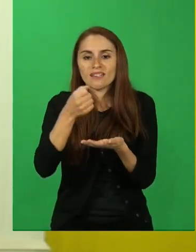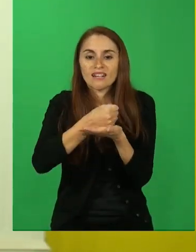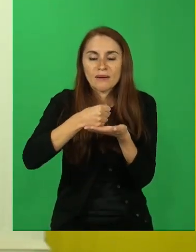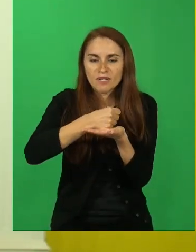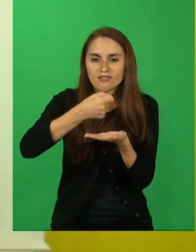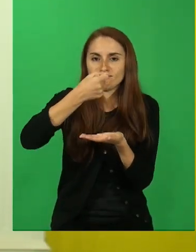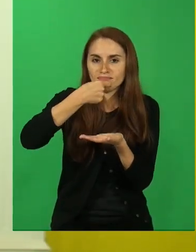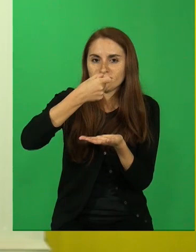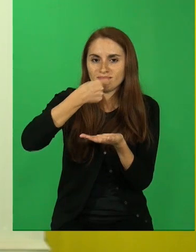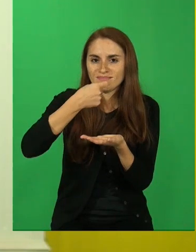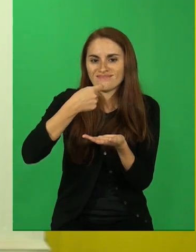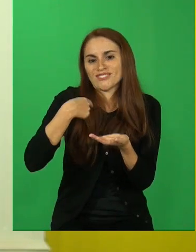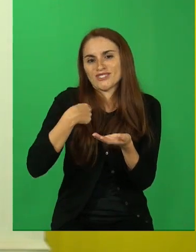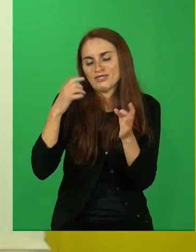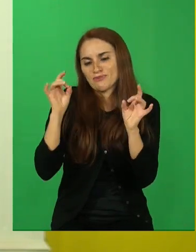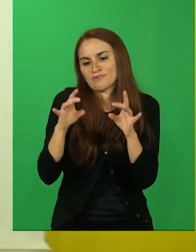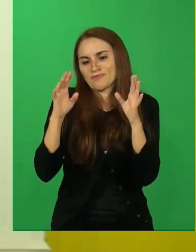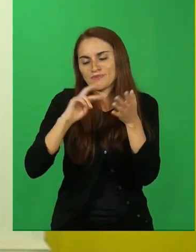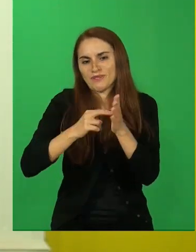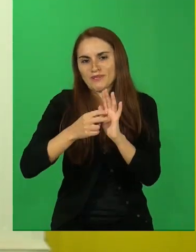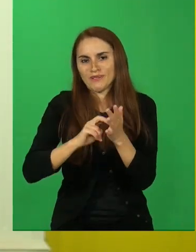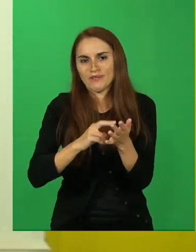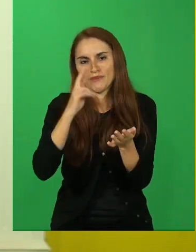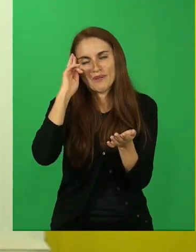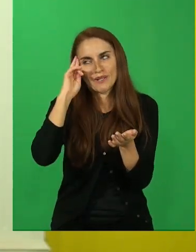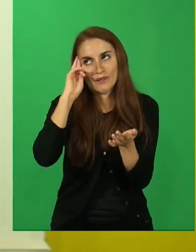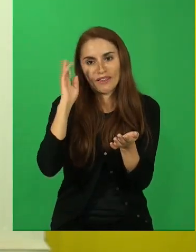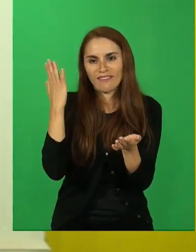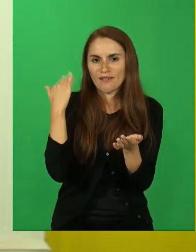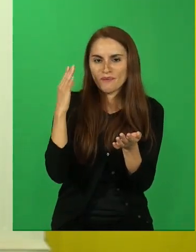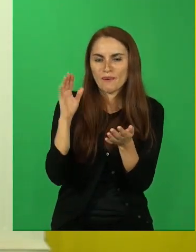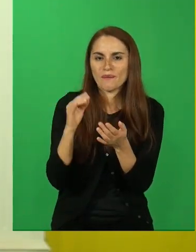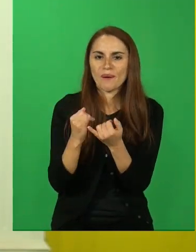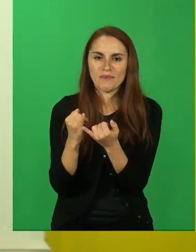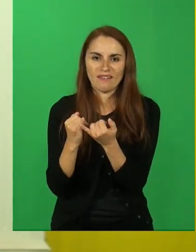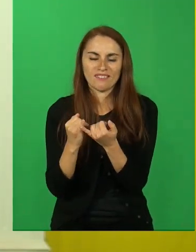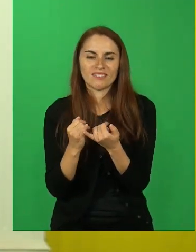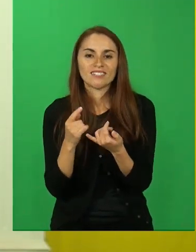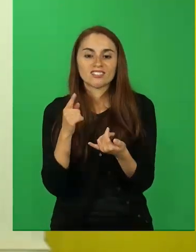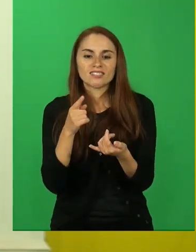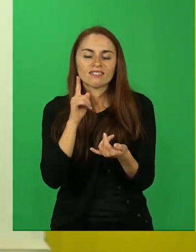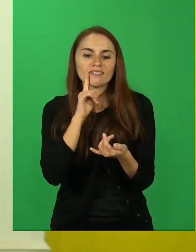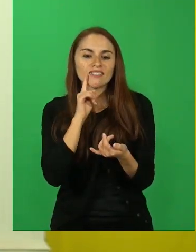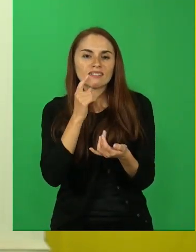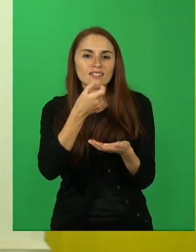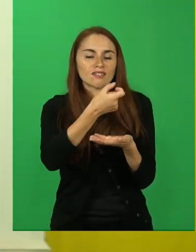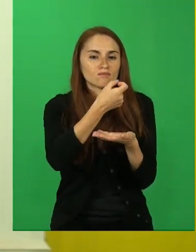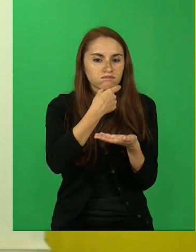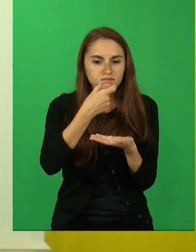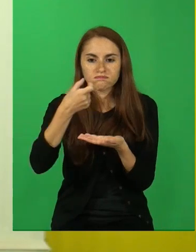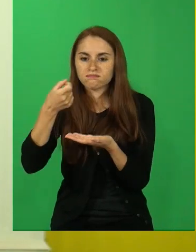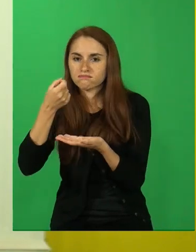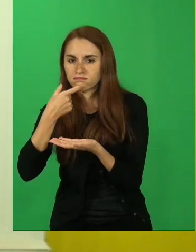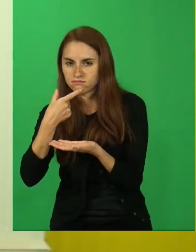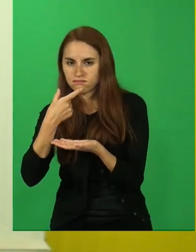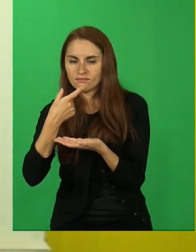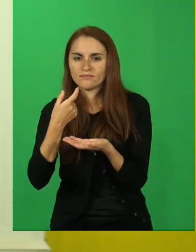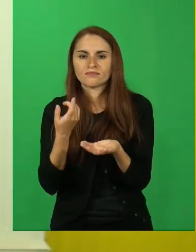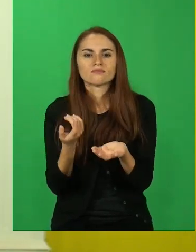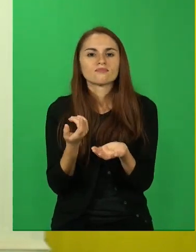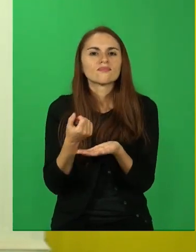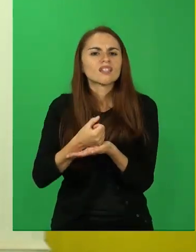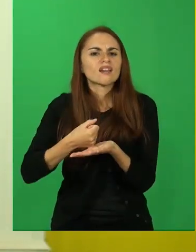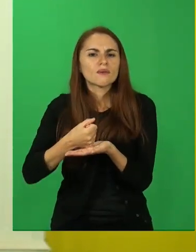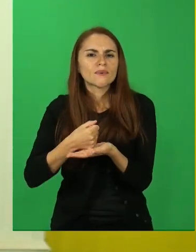remedios. Por eso inventé ese problema pensando en mi amiga Paula, y dice que tiene que tomar analgésicos y antibióticos,